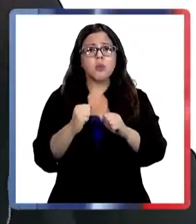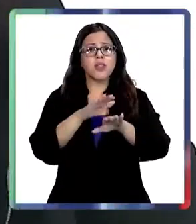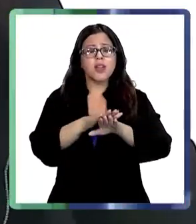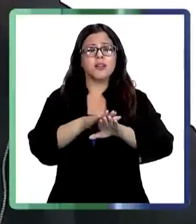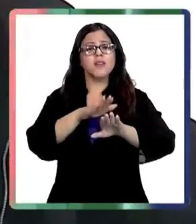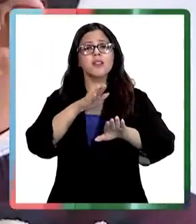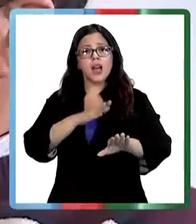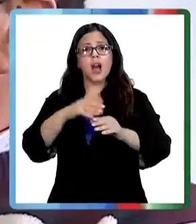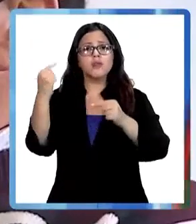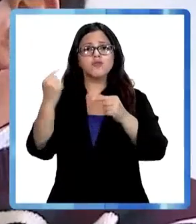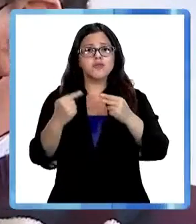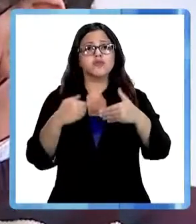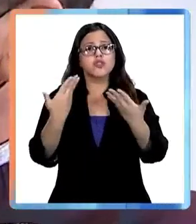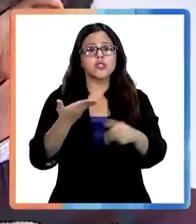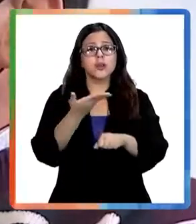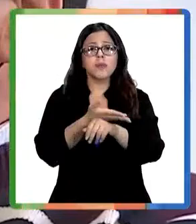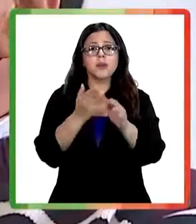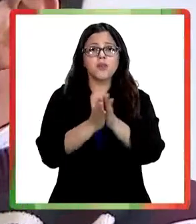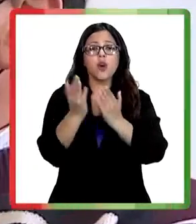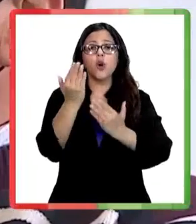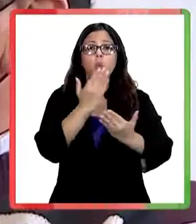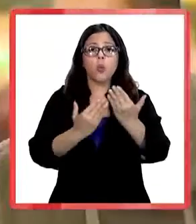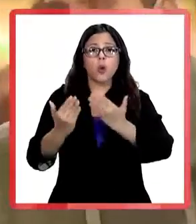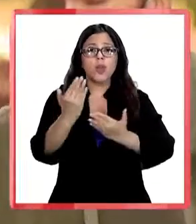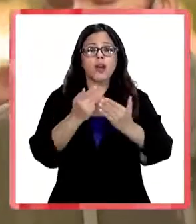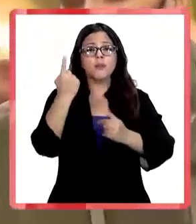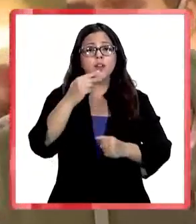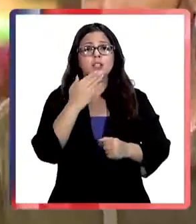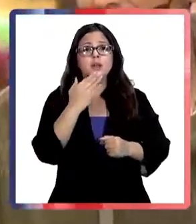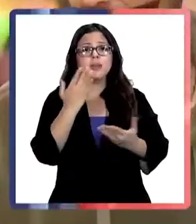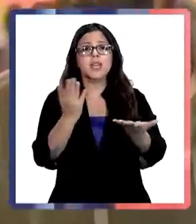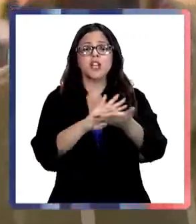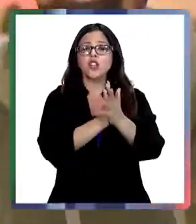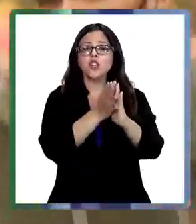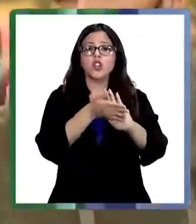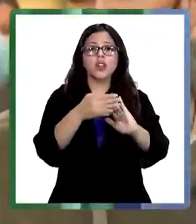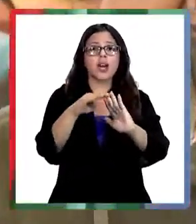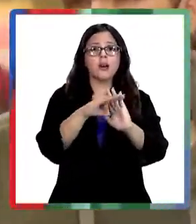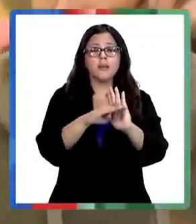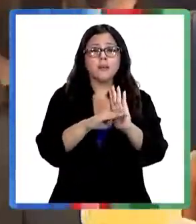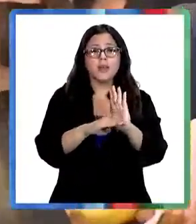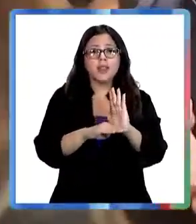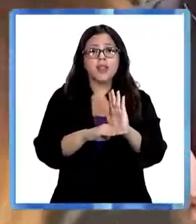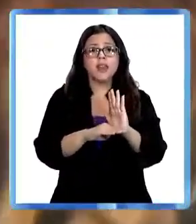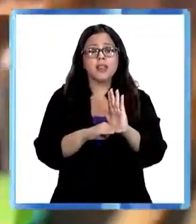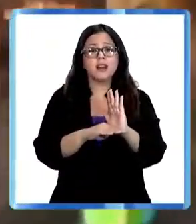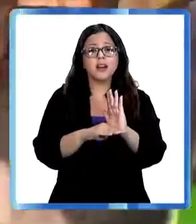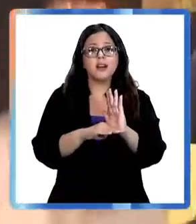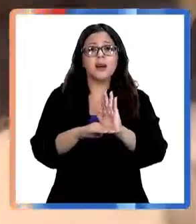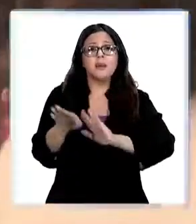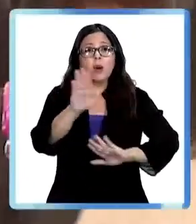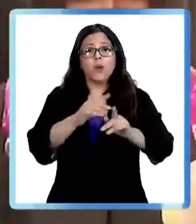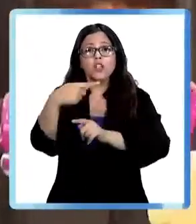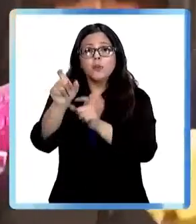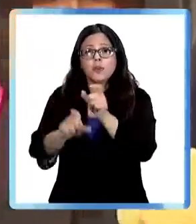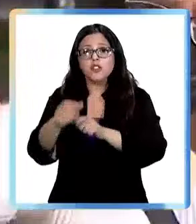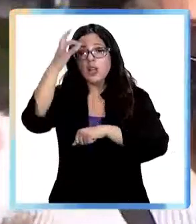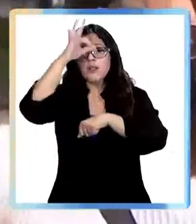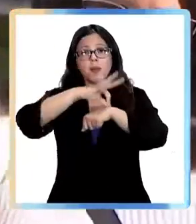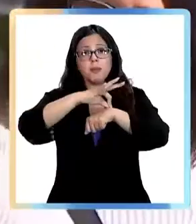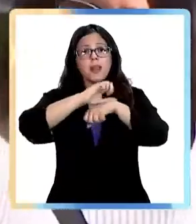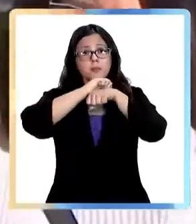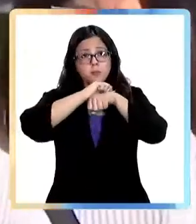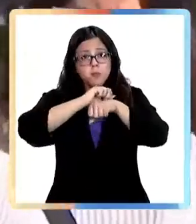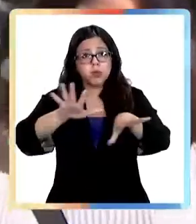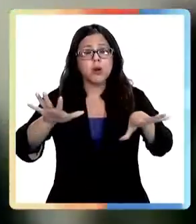lo tanto, el llamado es a protegerse uno, pero también tomar todas las medidas para proteger el resto. Los brotes virales existen, podemos volver a tener